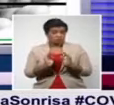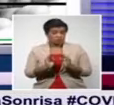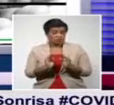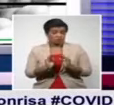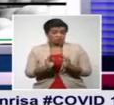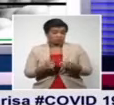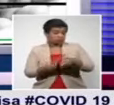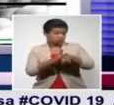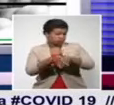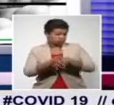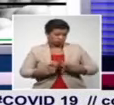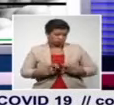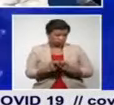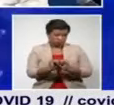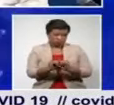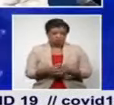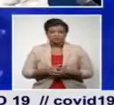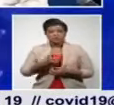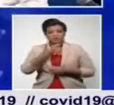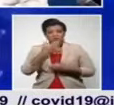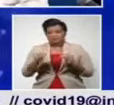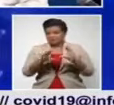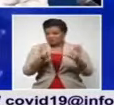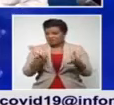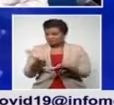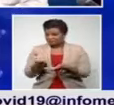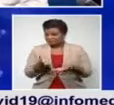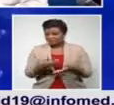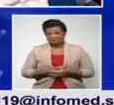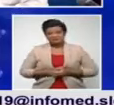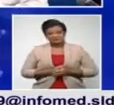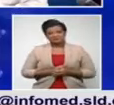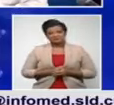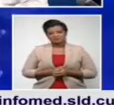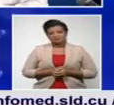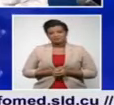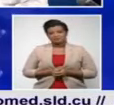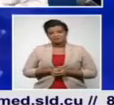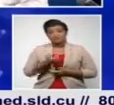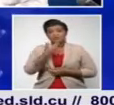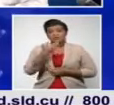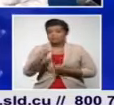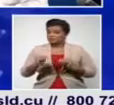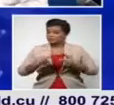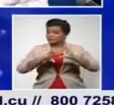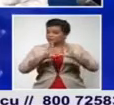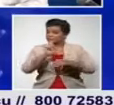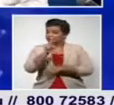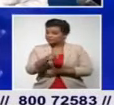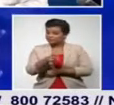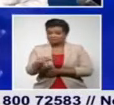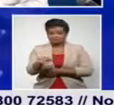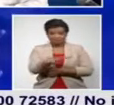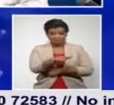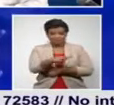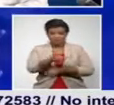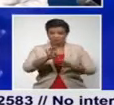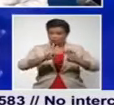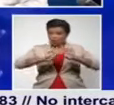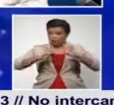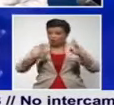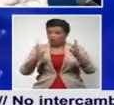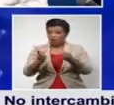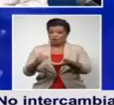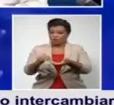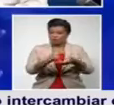Ministerio de Salud Pública. Buenos días, doctor, bienvenido. Buenos días, Lázaro, bienvenido a ti, a todos, a los compañeros que